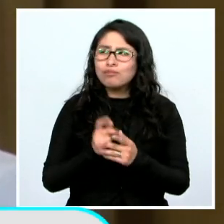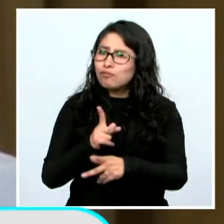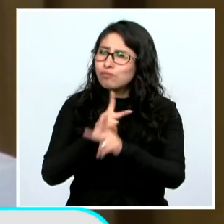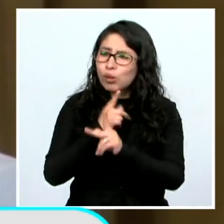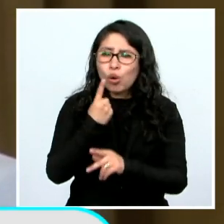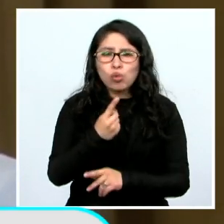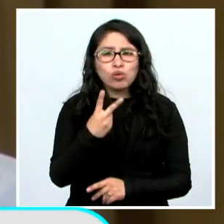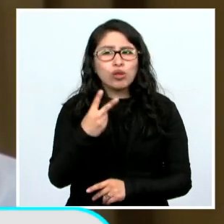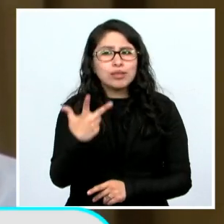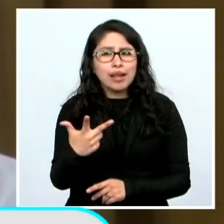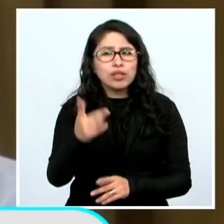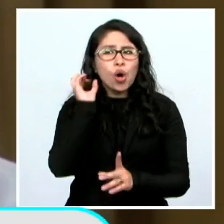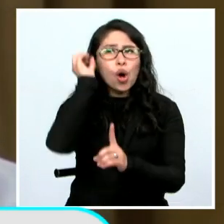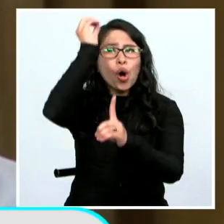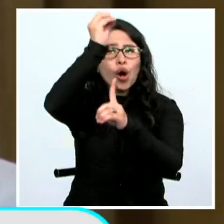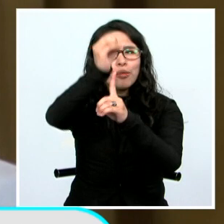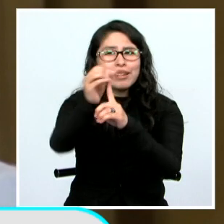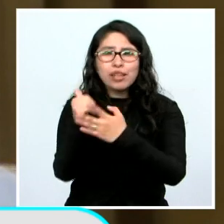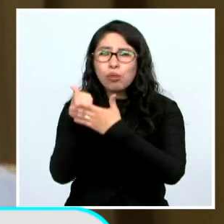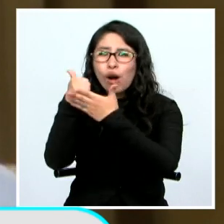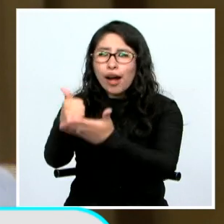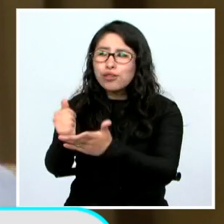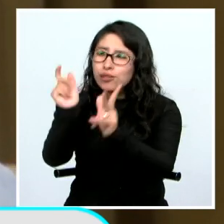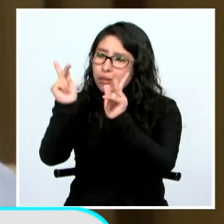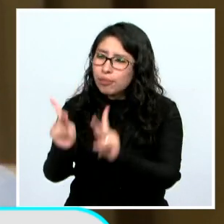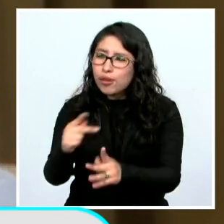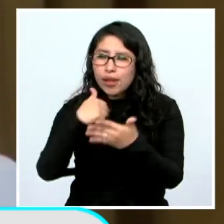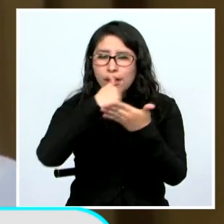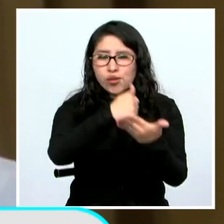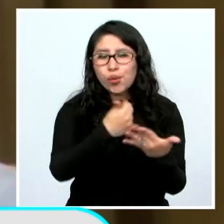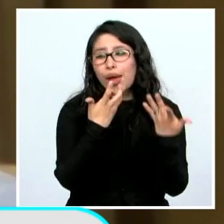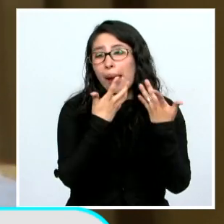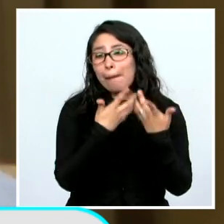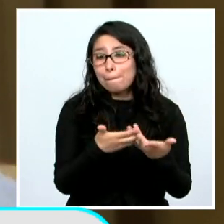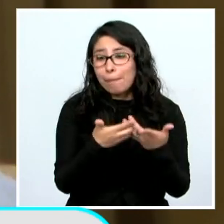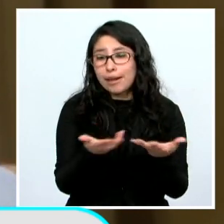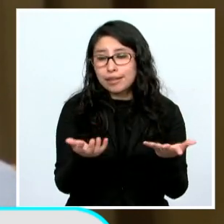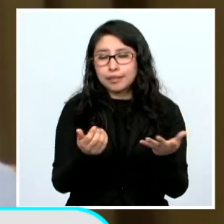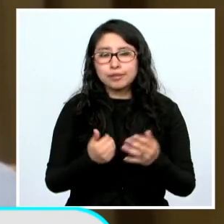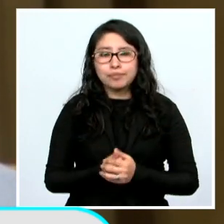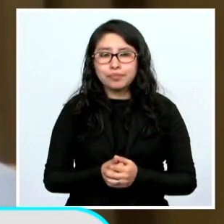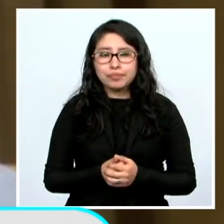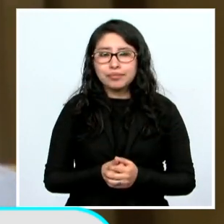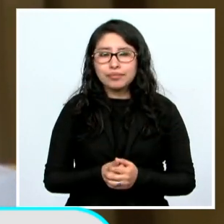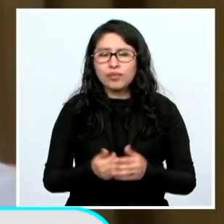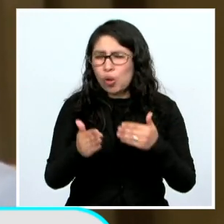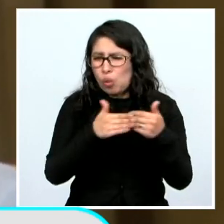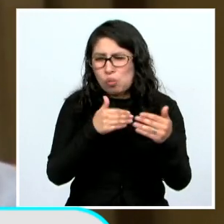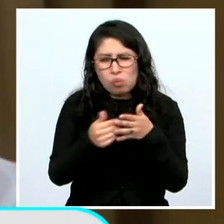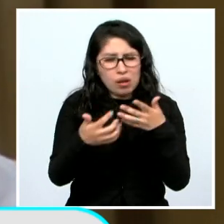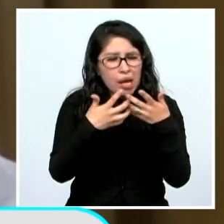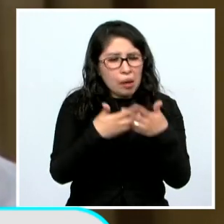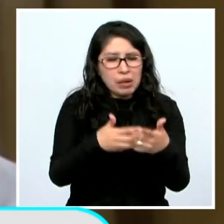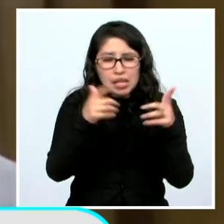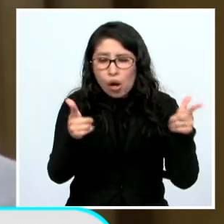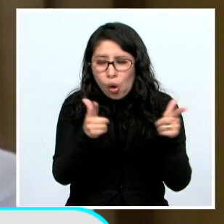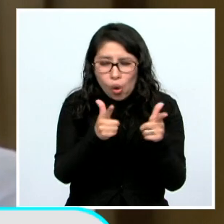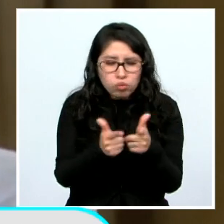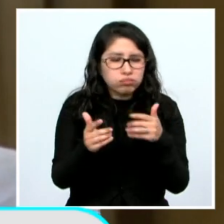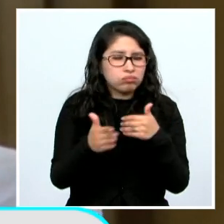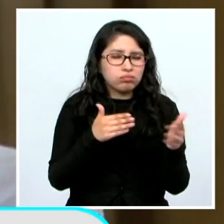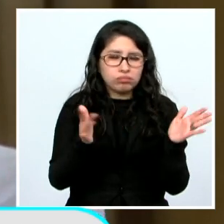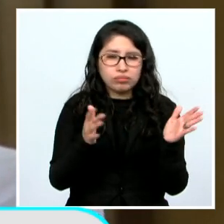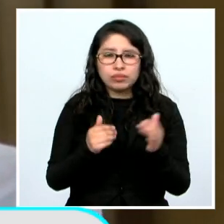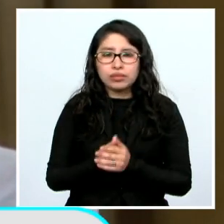personas, a todas las empresas, como le decía, si son formales o informales, no importa. Pero es